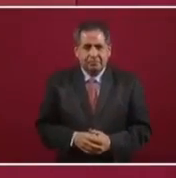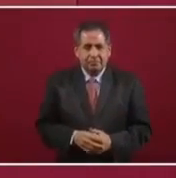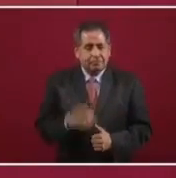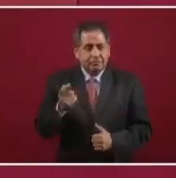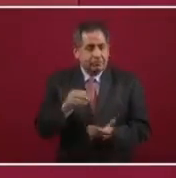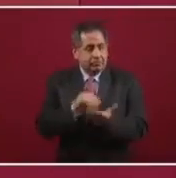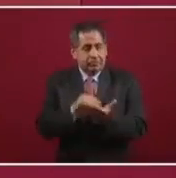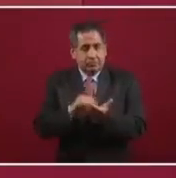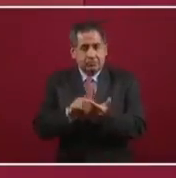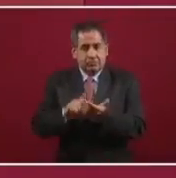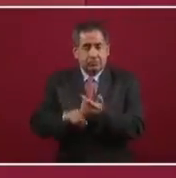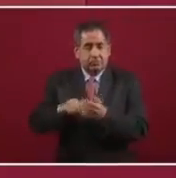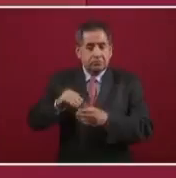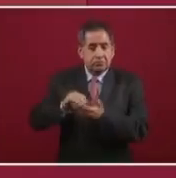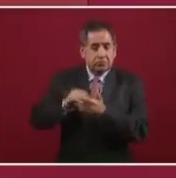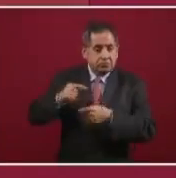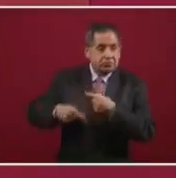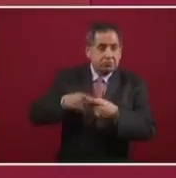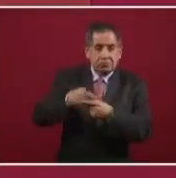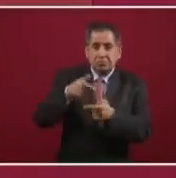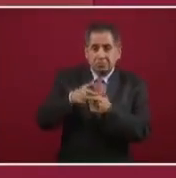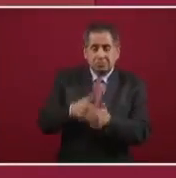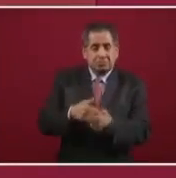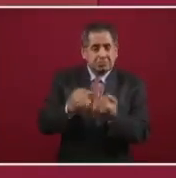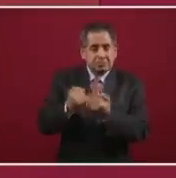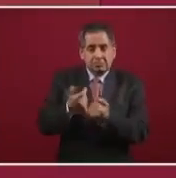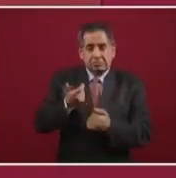que se mantiene igual